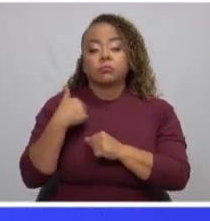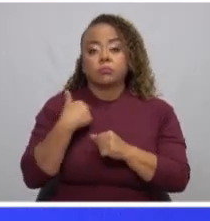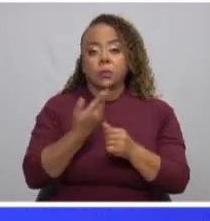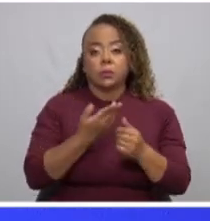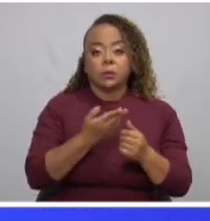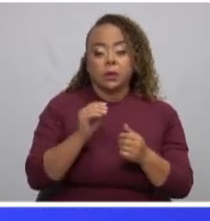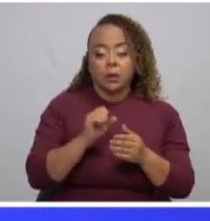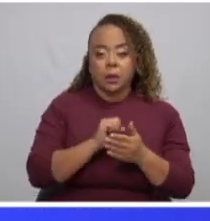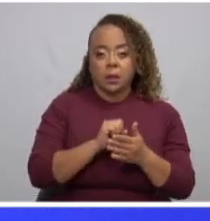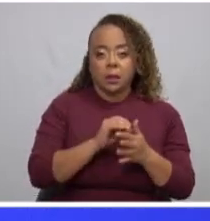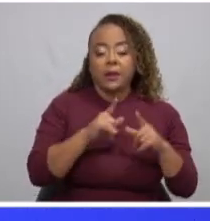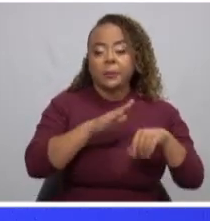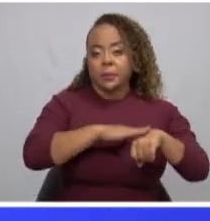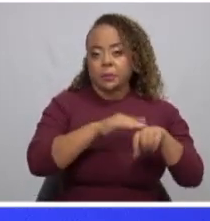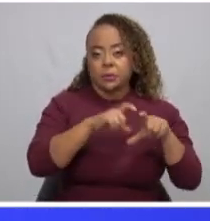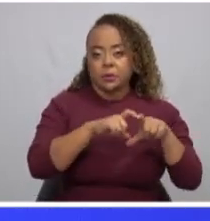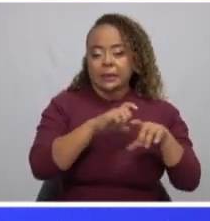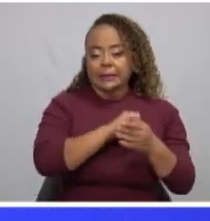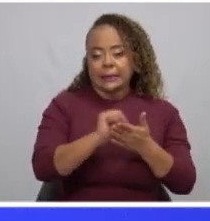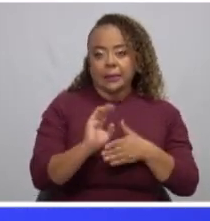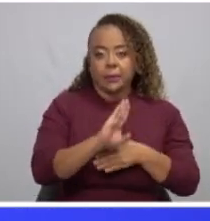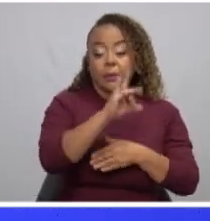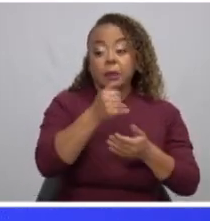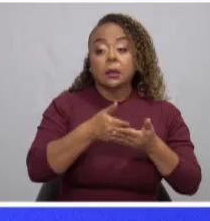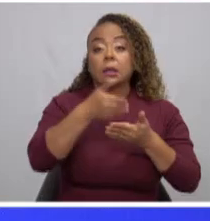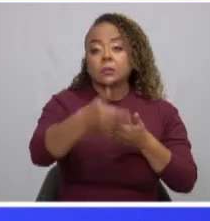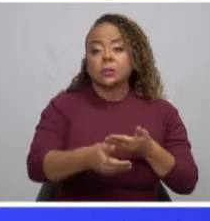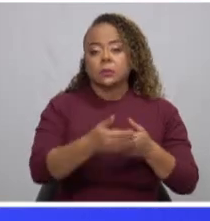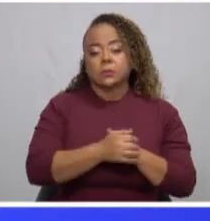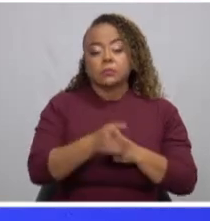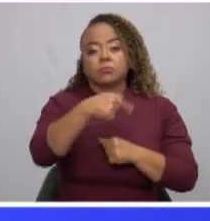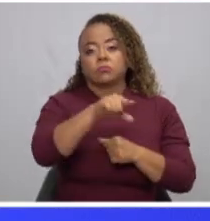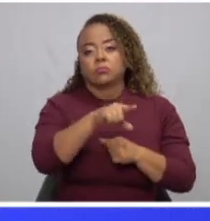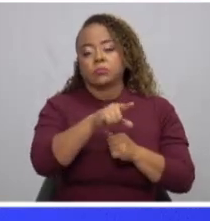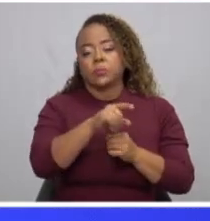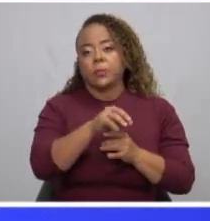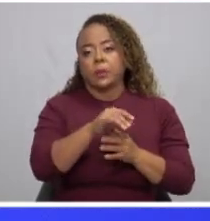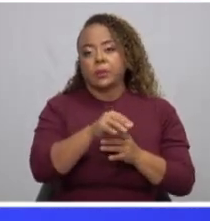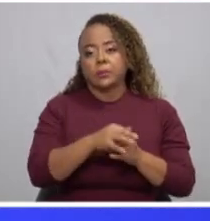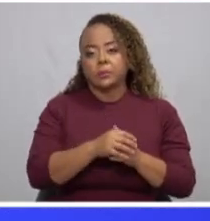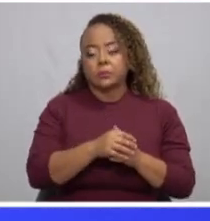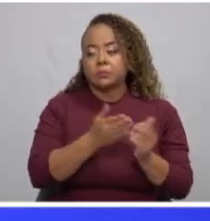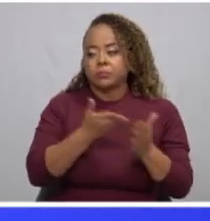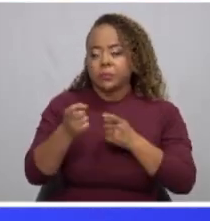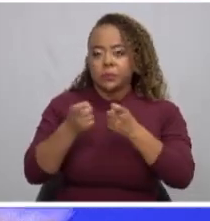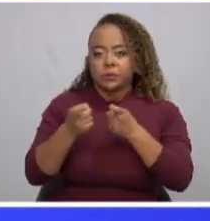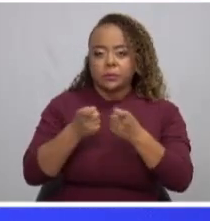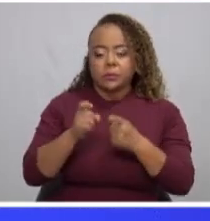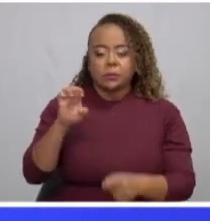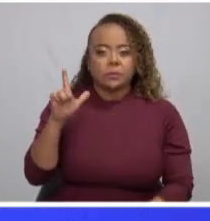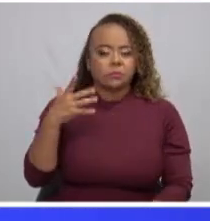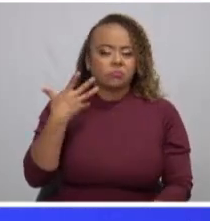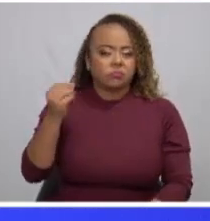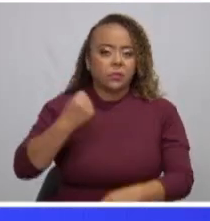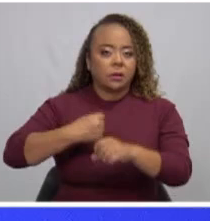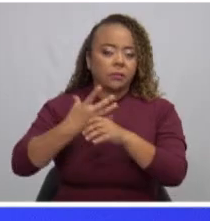decías de Santa Bárbara y ya luego este cuando se conforma o más bien ellos incluso hasta eh ceden la administración Eduardo l va a la